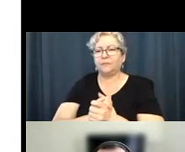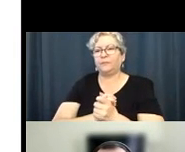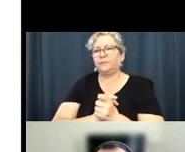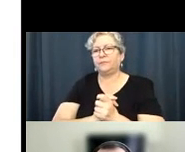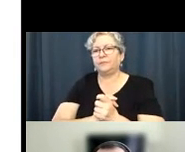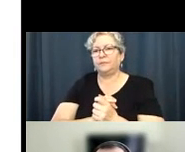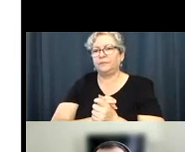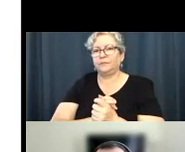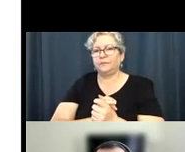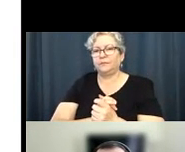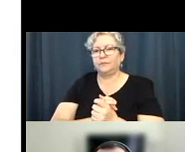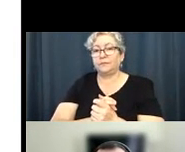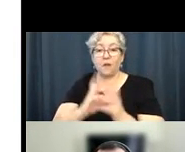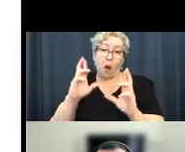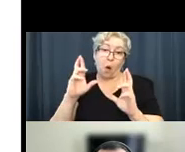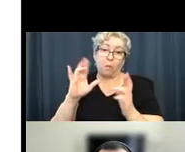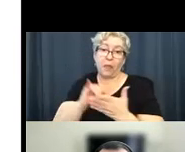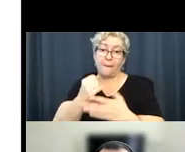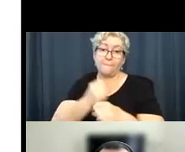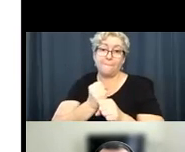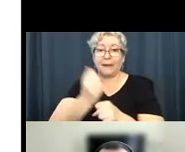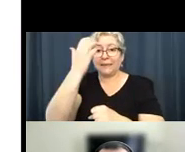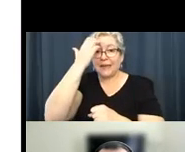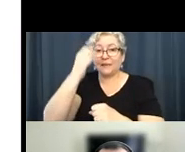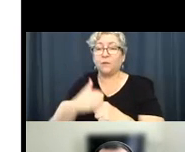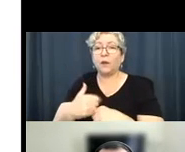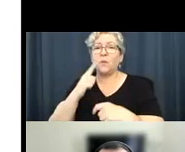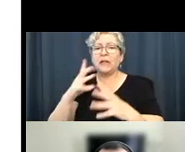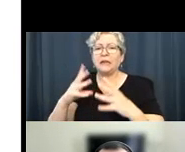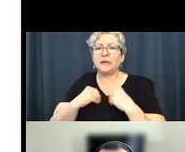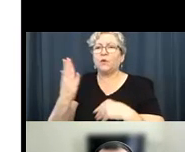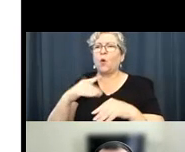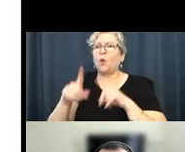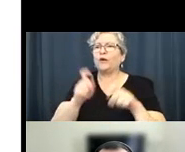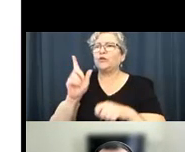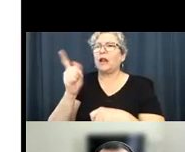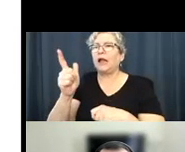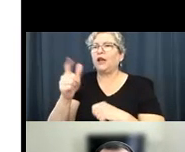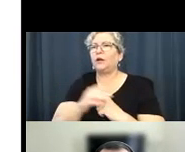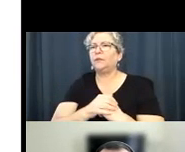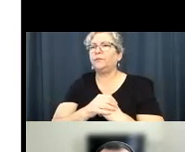tratando a golpes de lograr las cosas. Espero que eso le tuvo un poco de sentido.